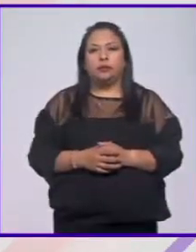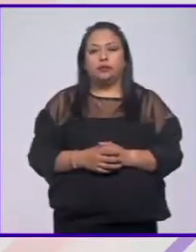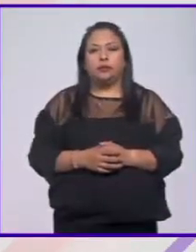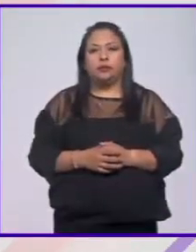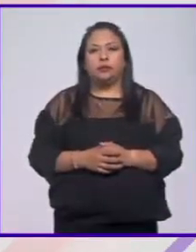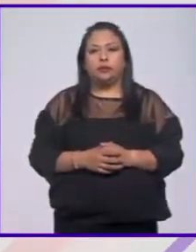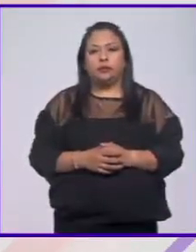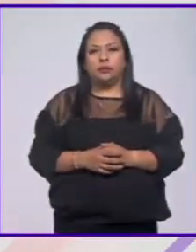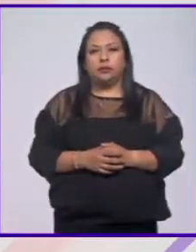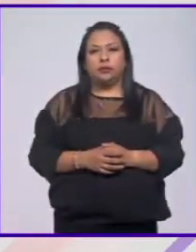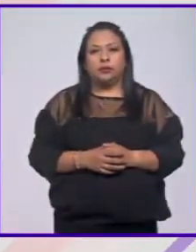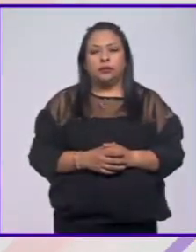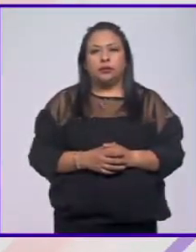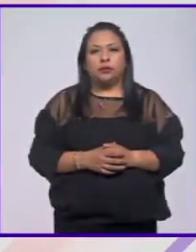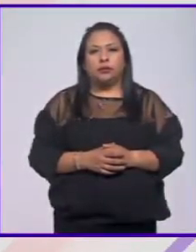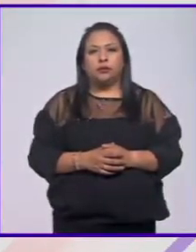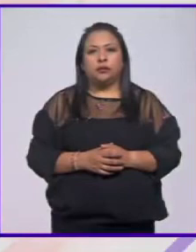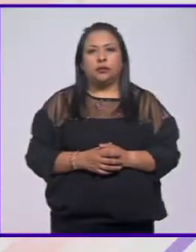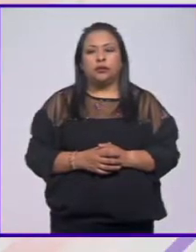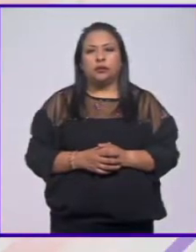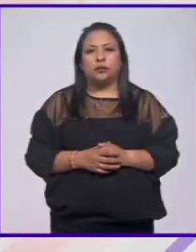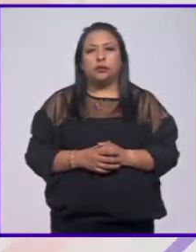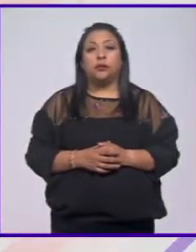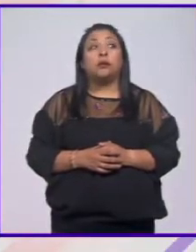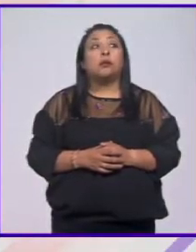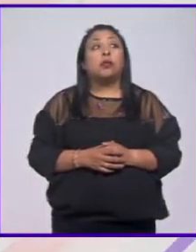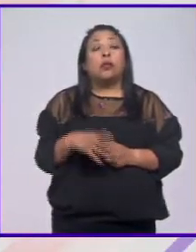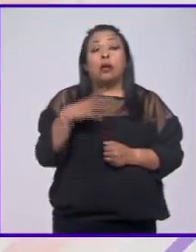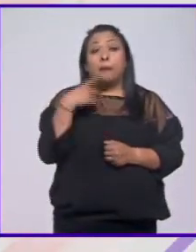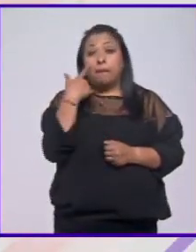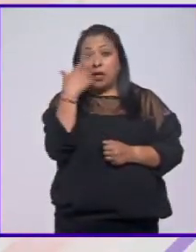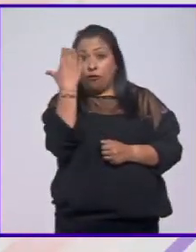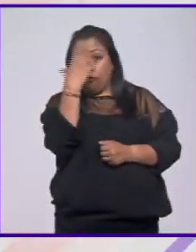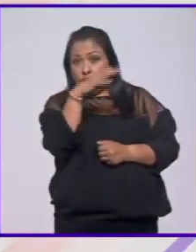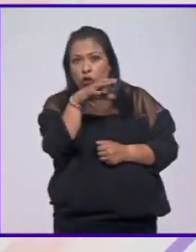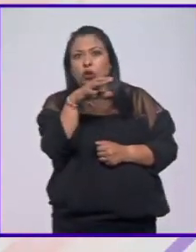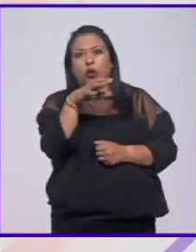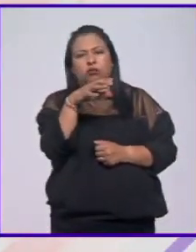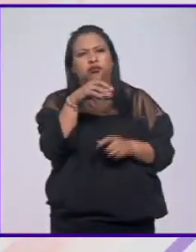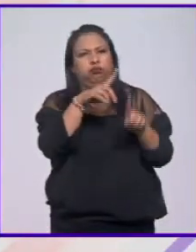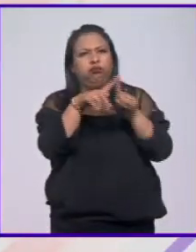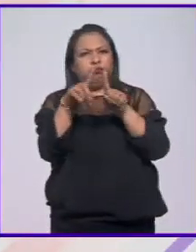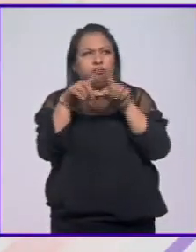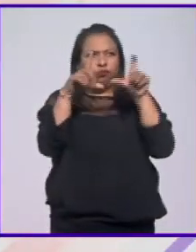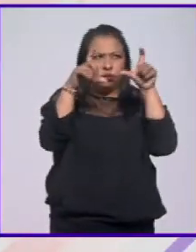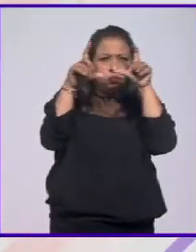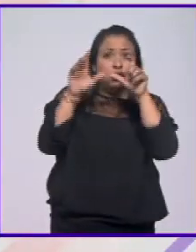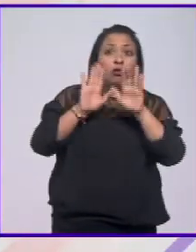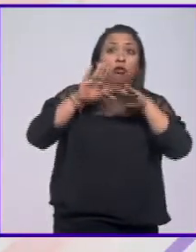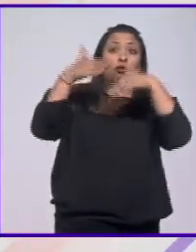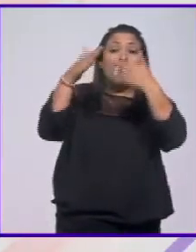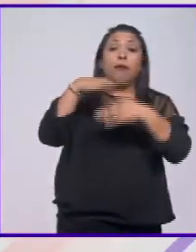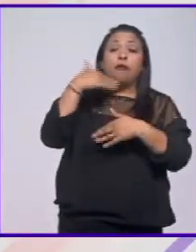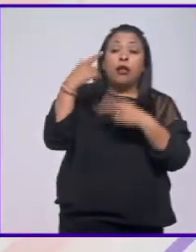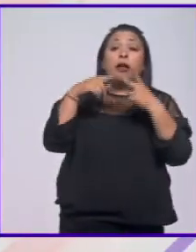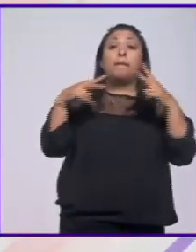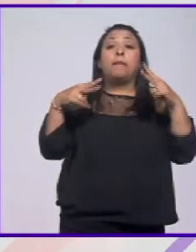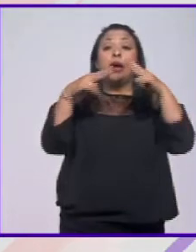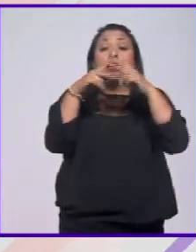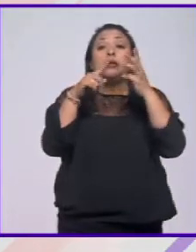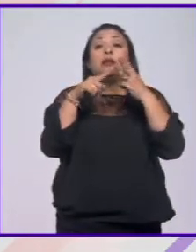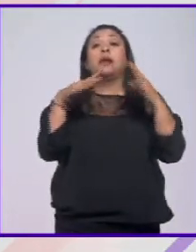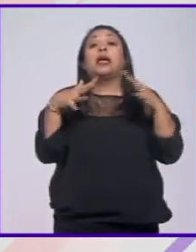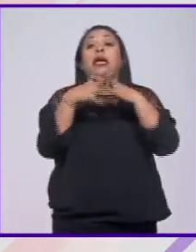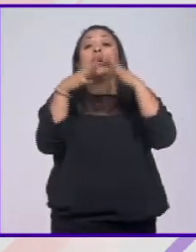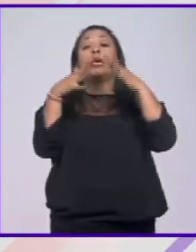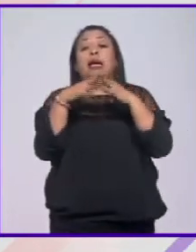Su aproximación a la fotografía fue múltiple, viajó a Berlín, estuvo en París y en la Guerra